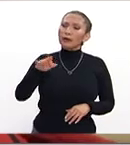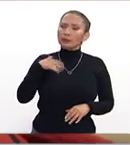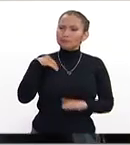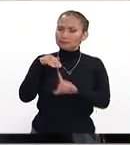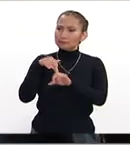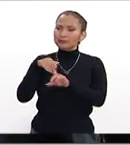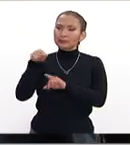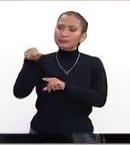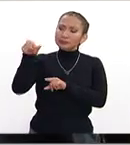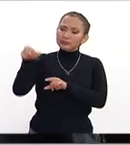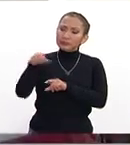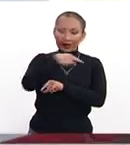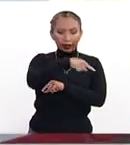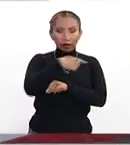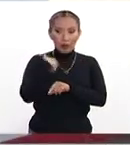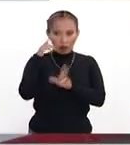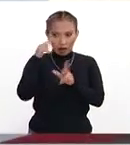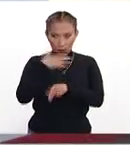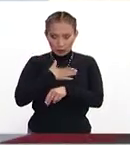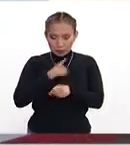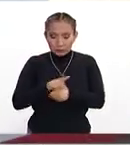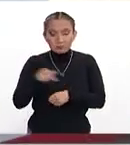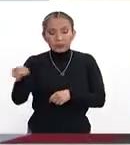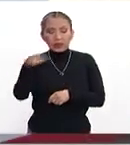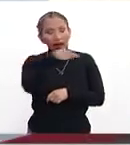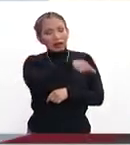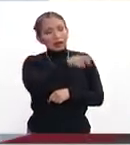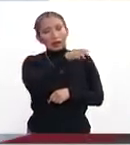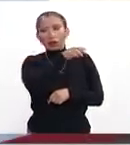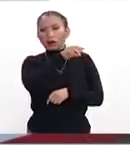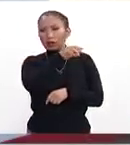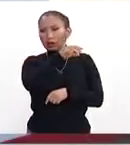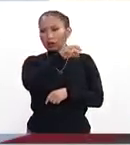fue uno de los, me da mucho gusto saludarte, muy buenos días, él fue uno de los